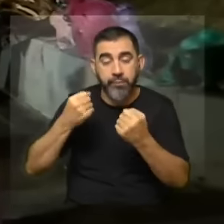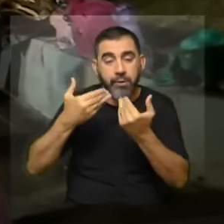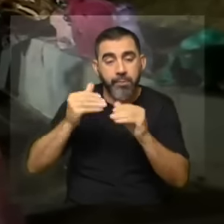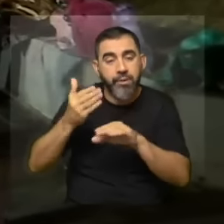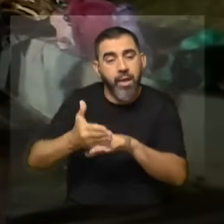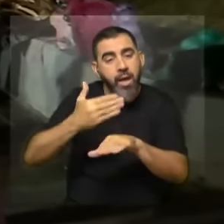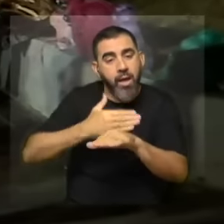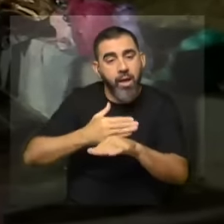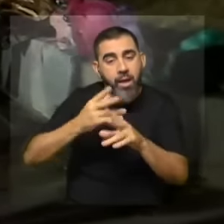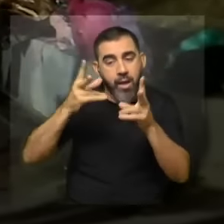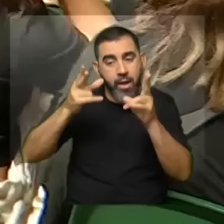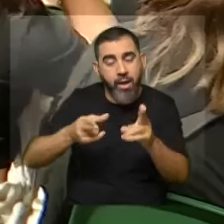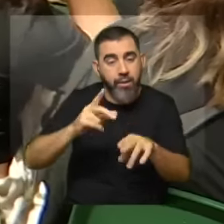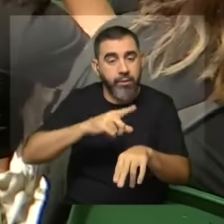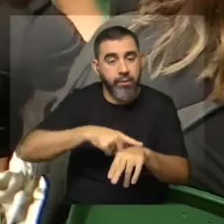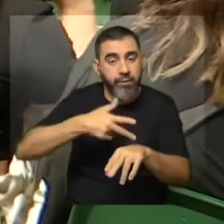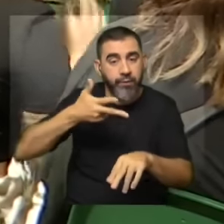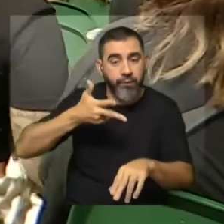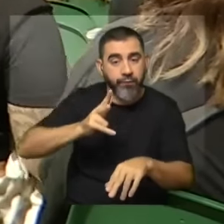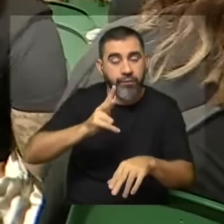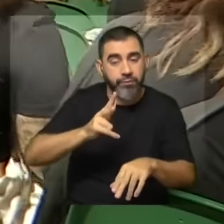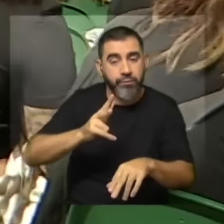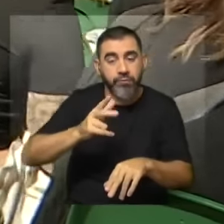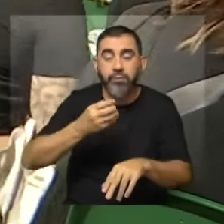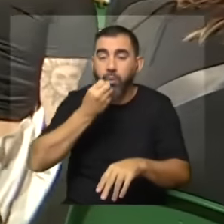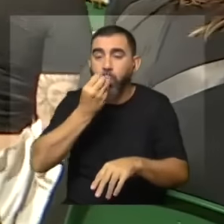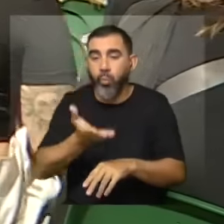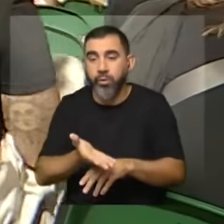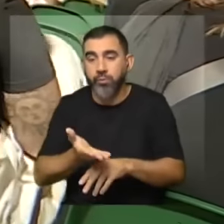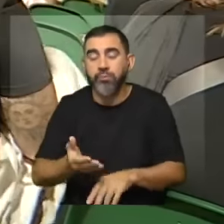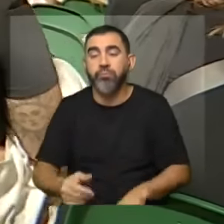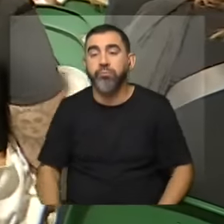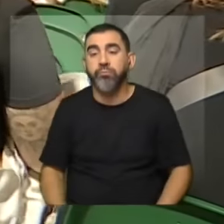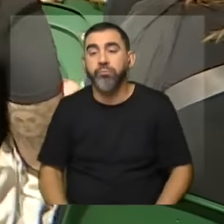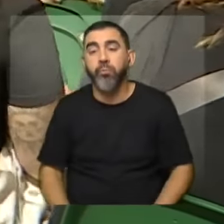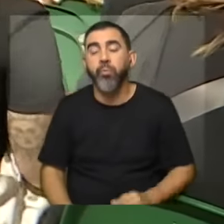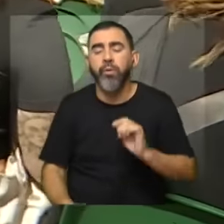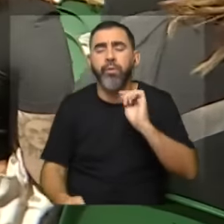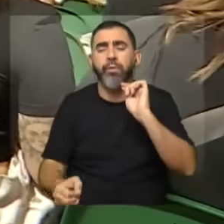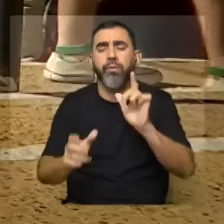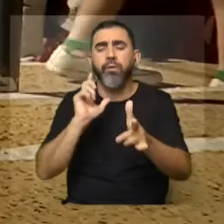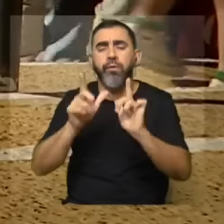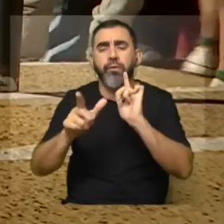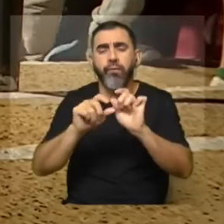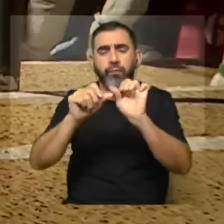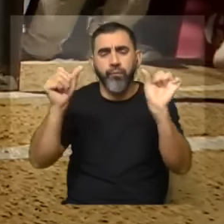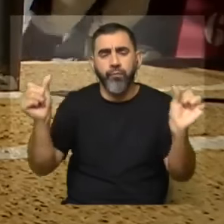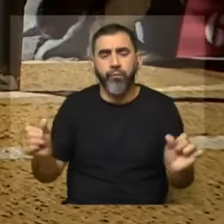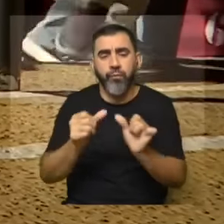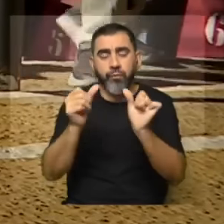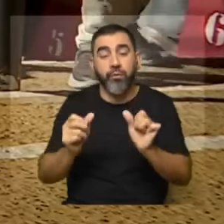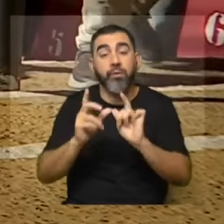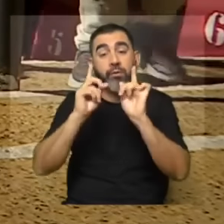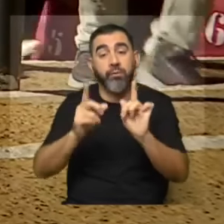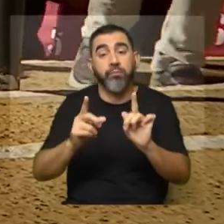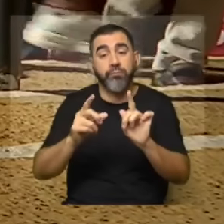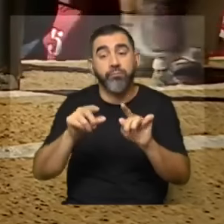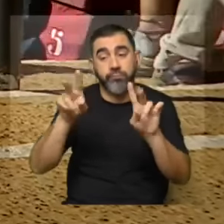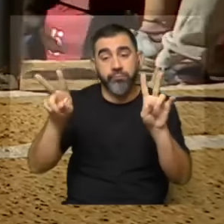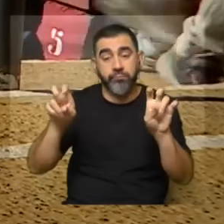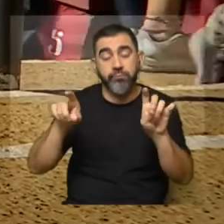antes de lo que de lo que venía arrancando la murga Y eso nos benefició muchísimo porque estamos disfrutando mucho más de lo que hacemos y bueno también en relación de